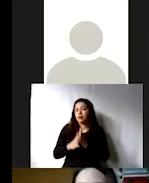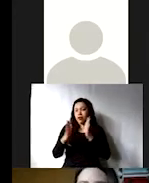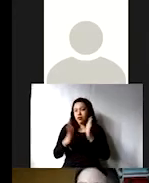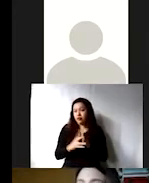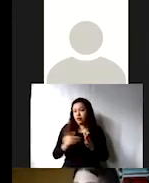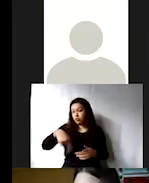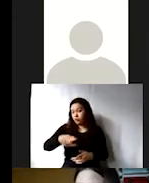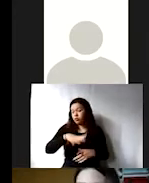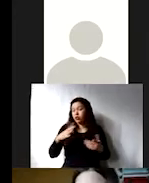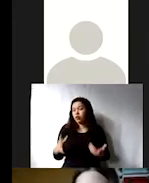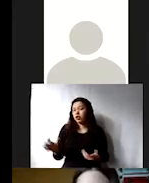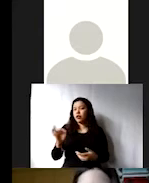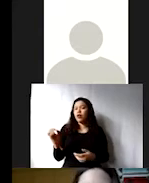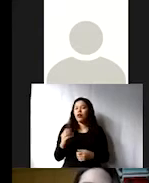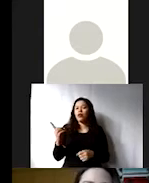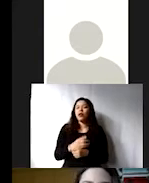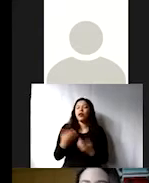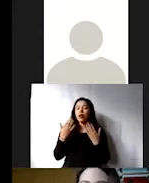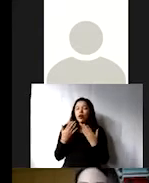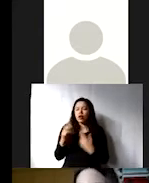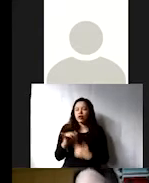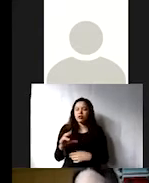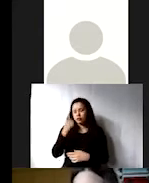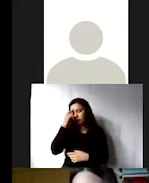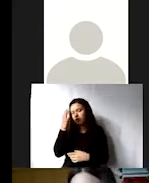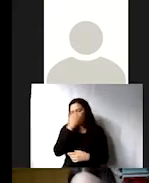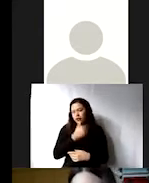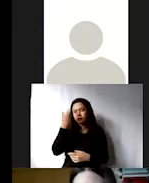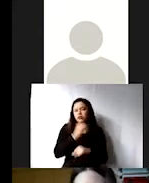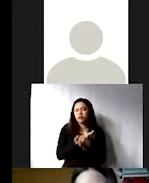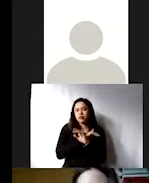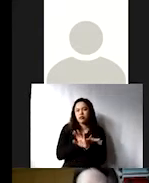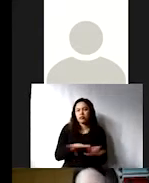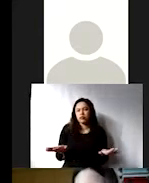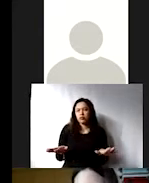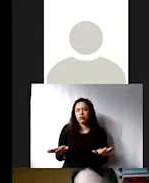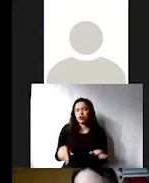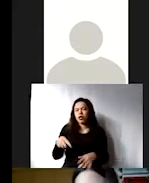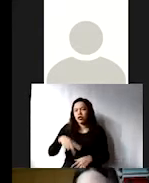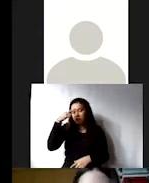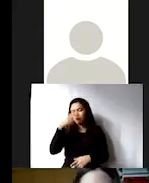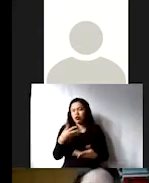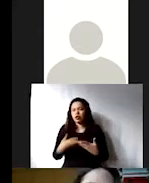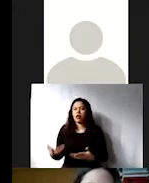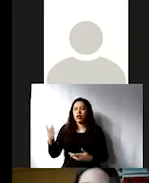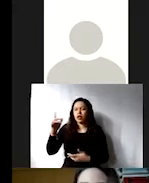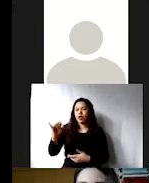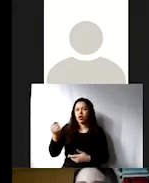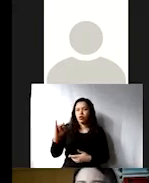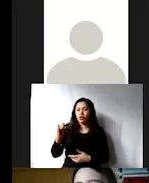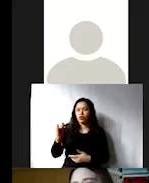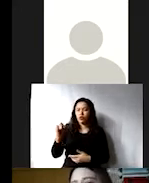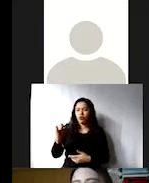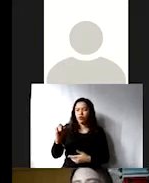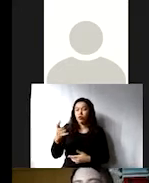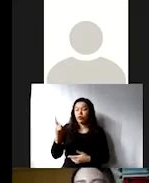si ustedes, no sé si tuvieron la oportunidad de revisar el informe que hizo México este mes de julio en temas de ODS,